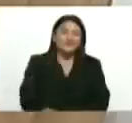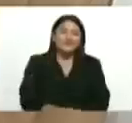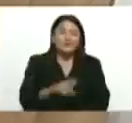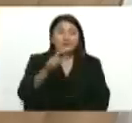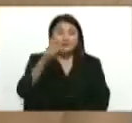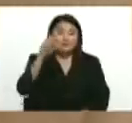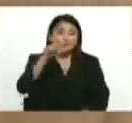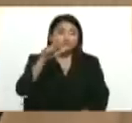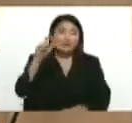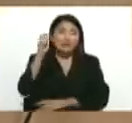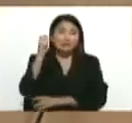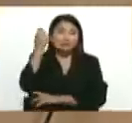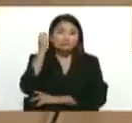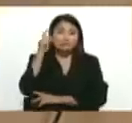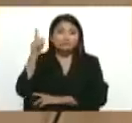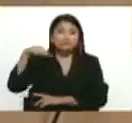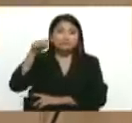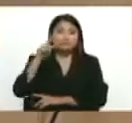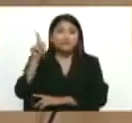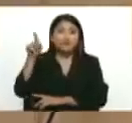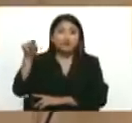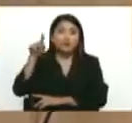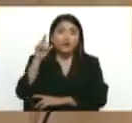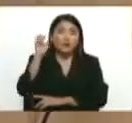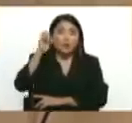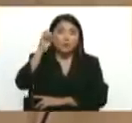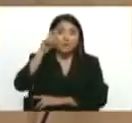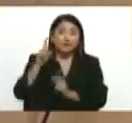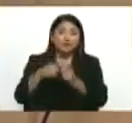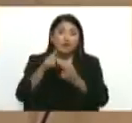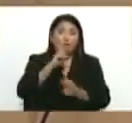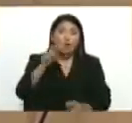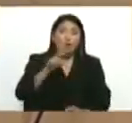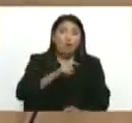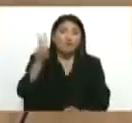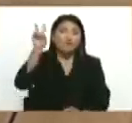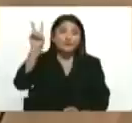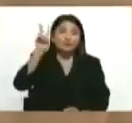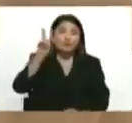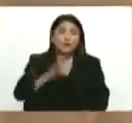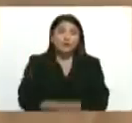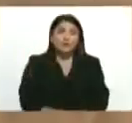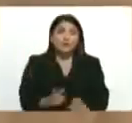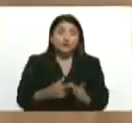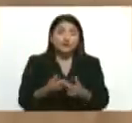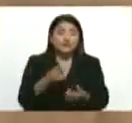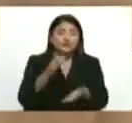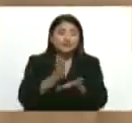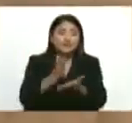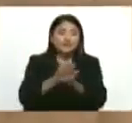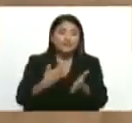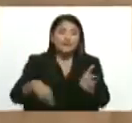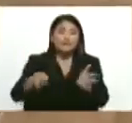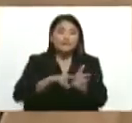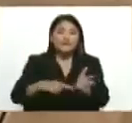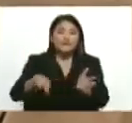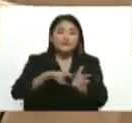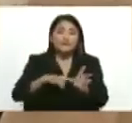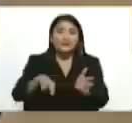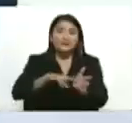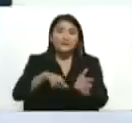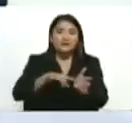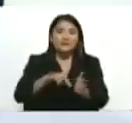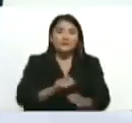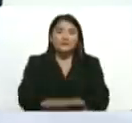Todavía, y por eso nos odian. Y por eso cada vez que pueden intentan mostrar unos